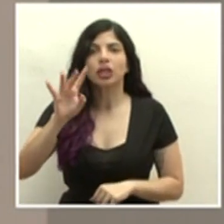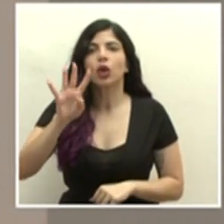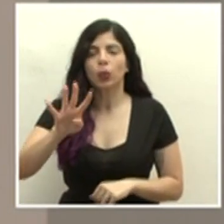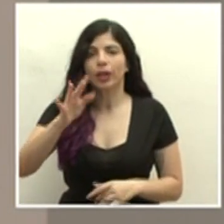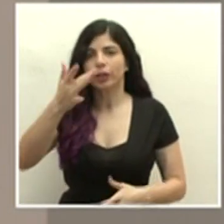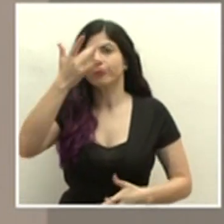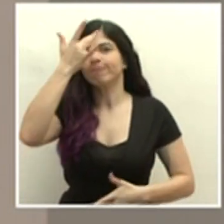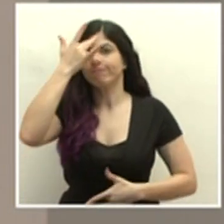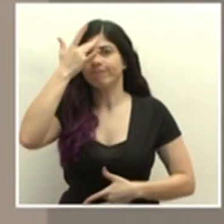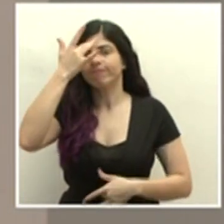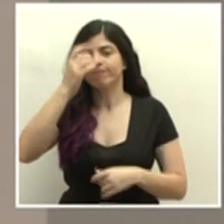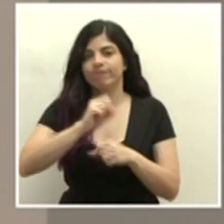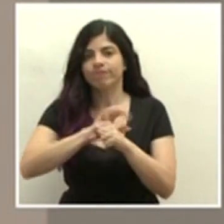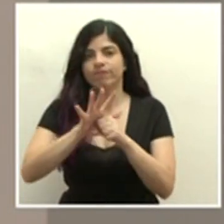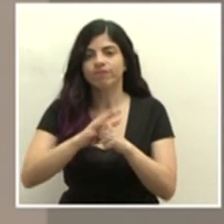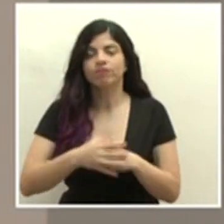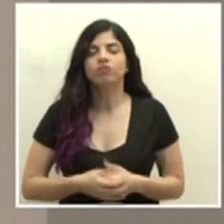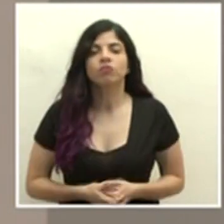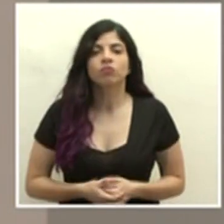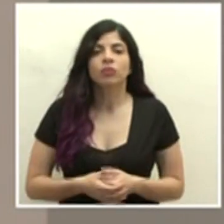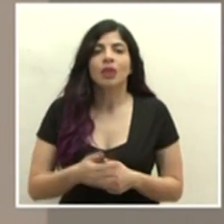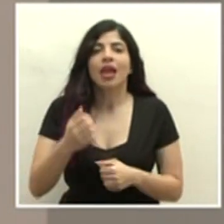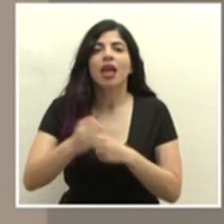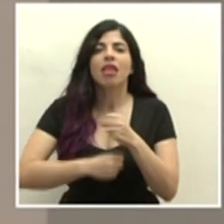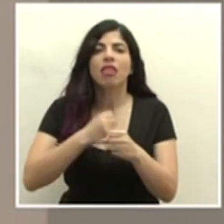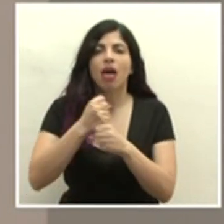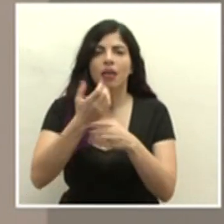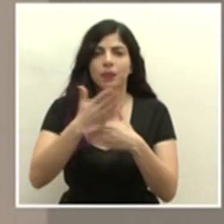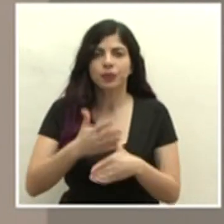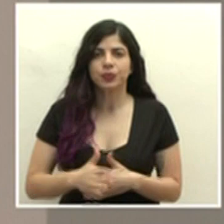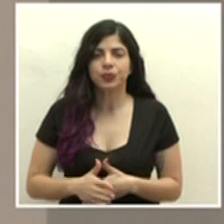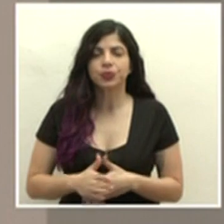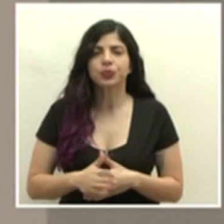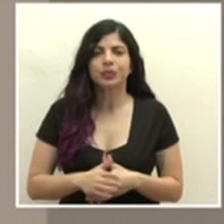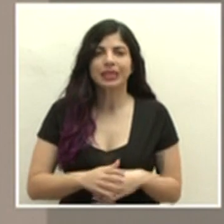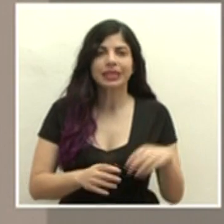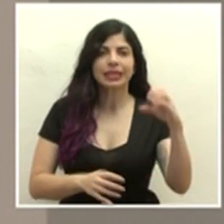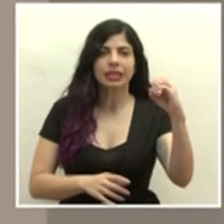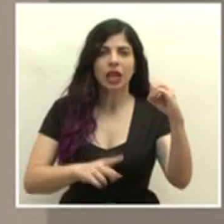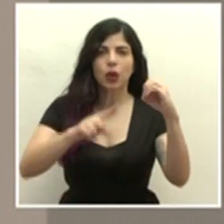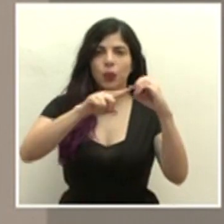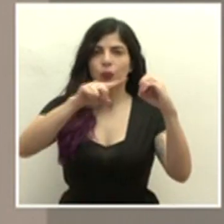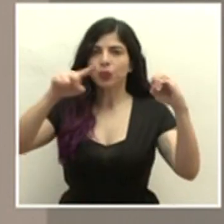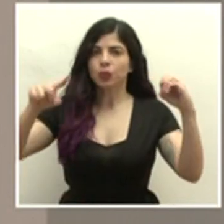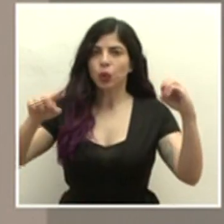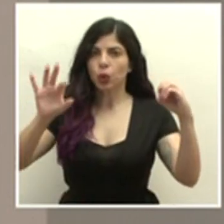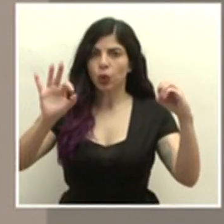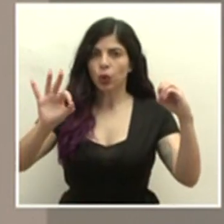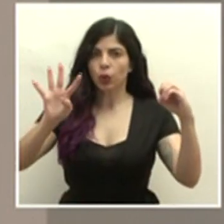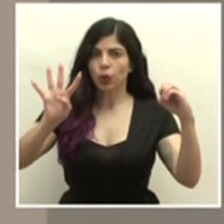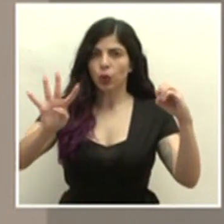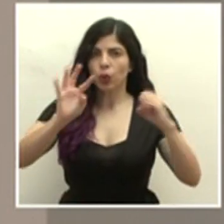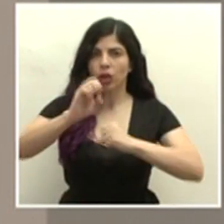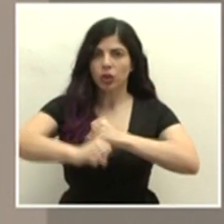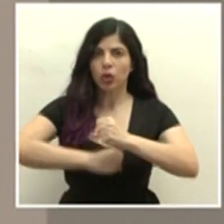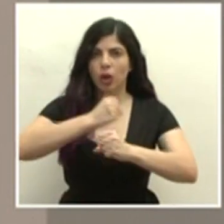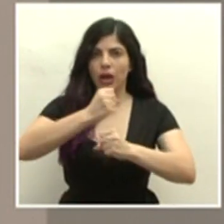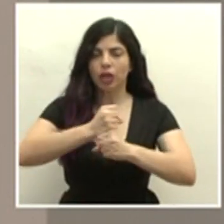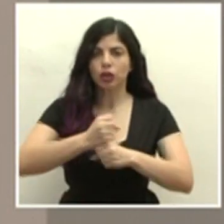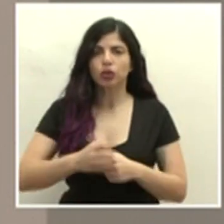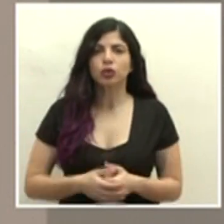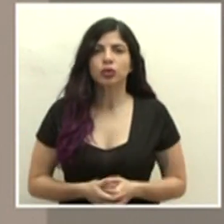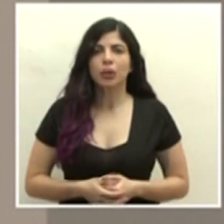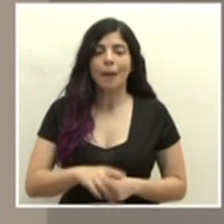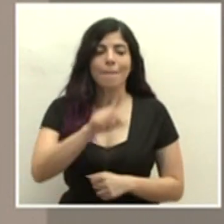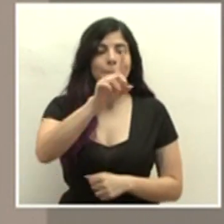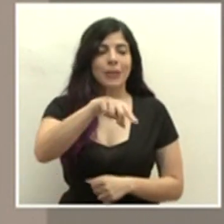2.684 casos. Tenemos el rango de edad que va desde los 0 hasta los 94 años.